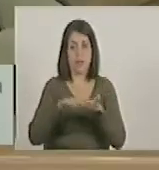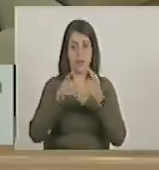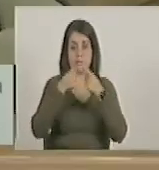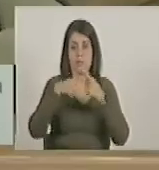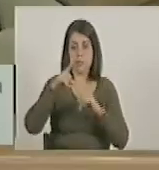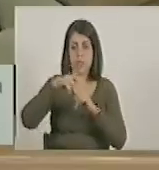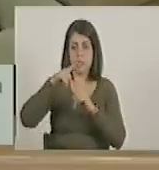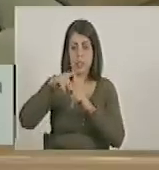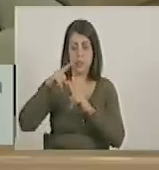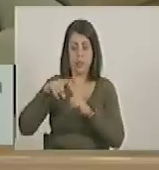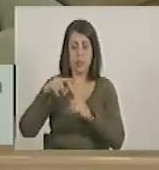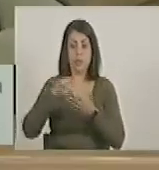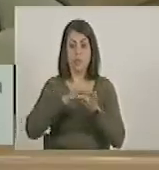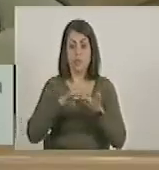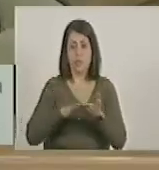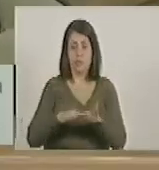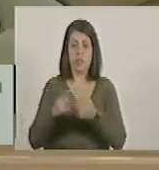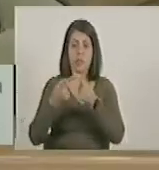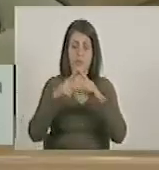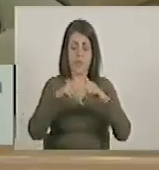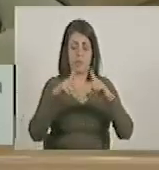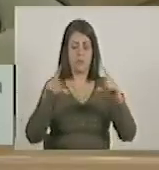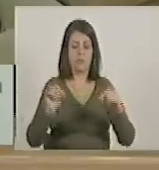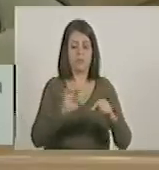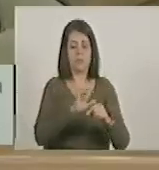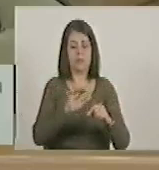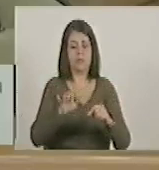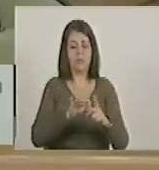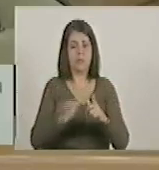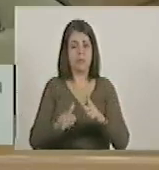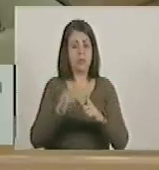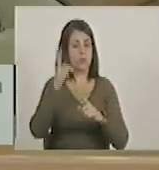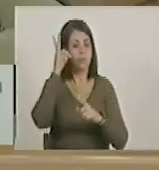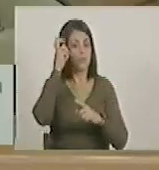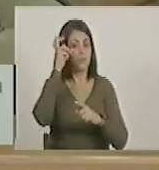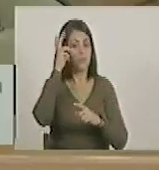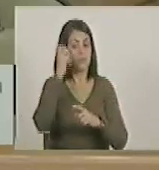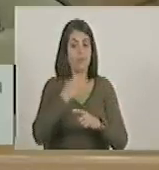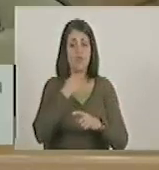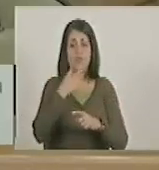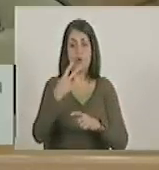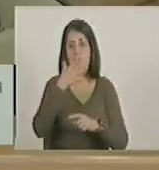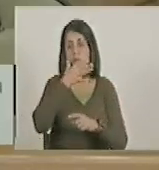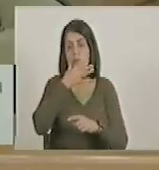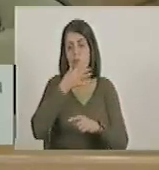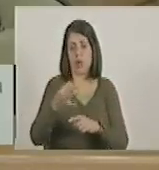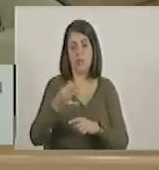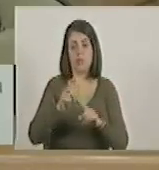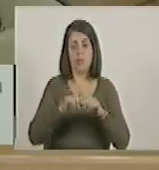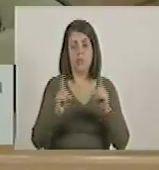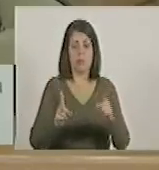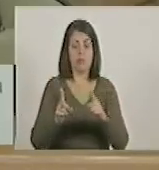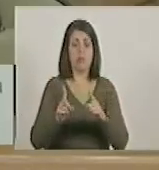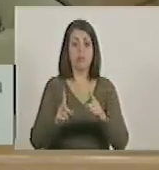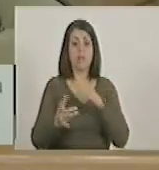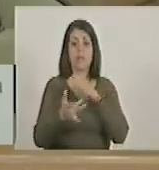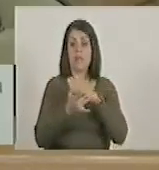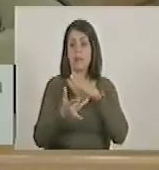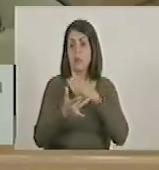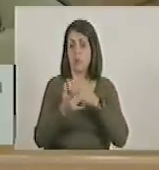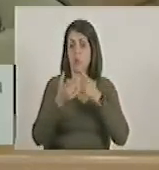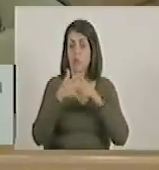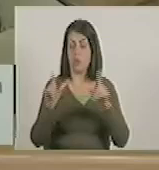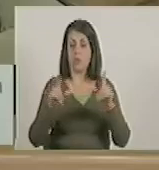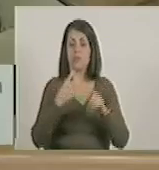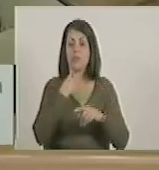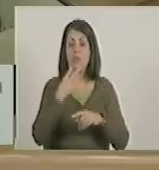macrotipos, los dispositivos multimedia, escritos o auditivos de fácil acceso, la tiflotecnología, los medios